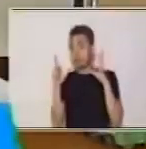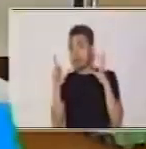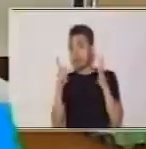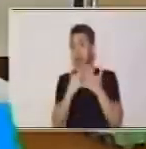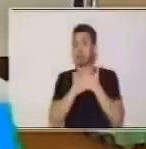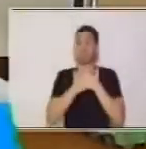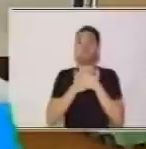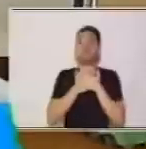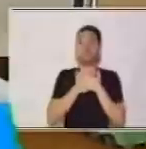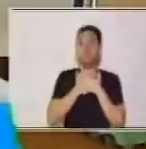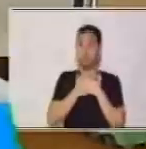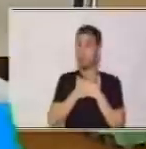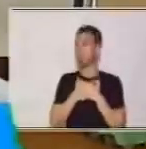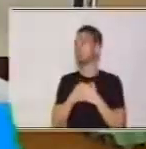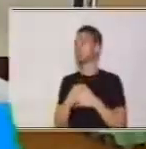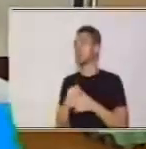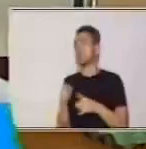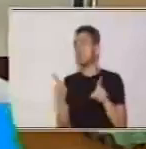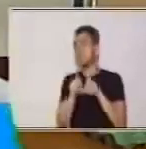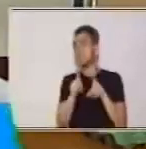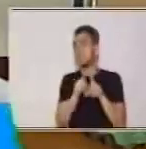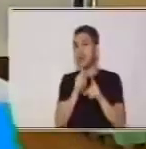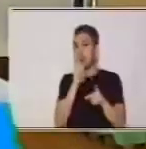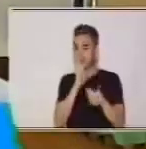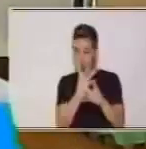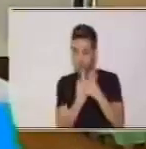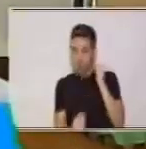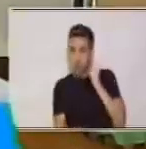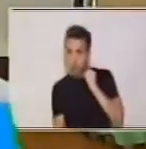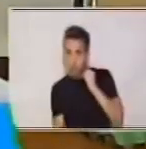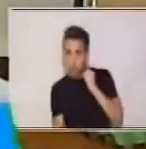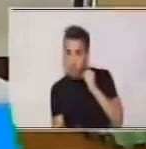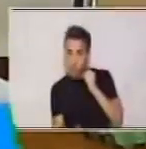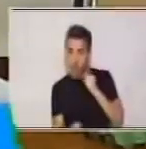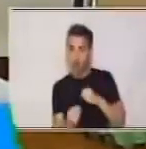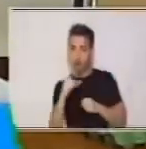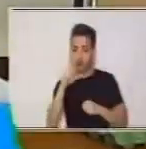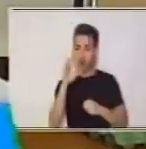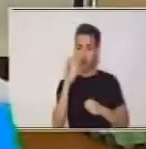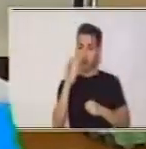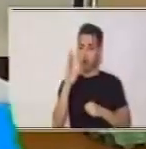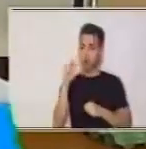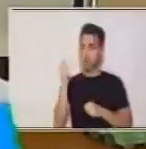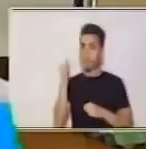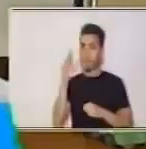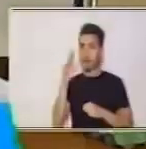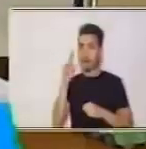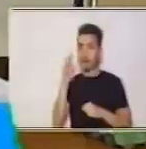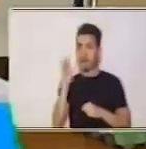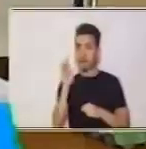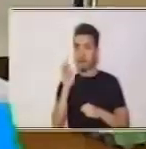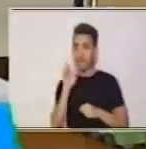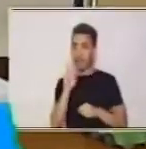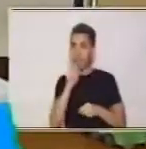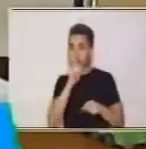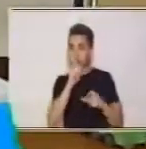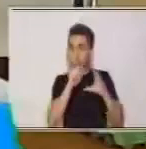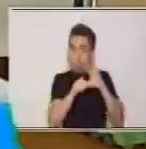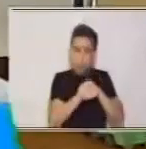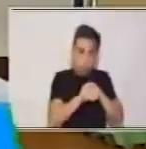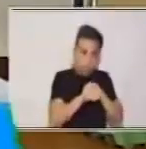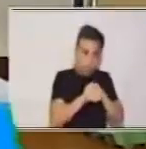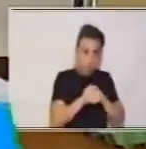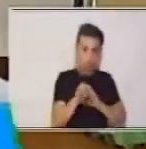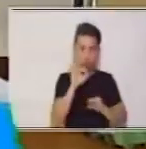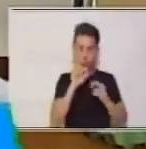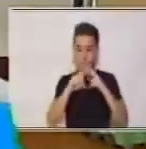negro es cobarde. Se esconde y huye. Cree que no puedes hacer lo